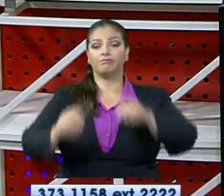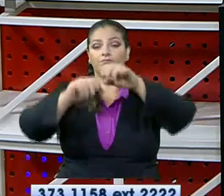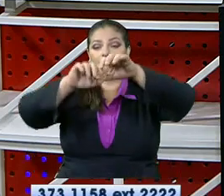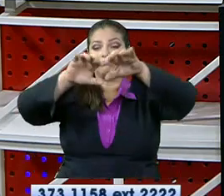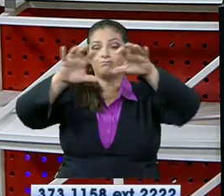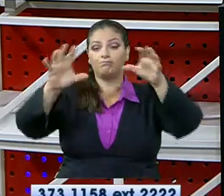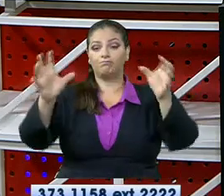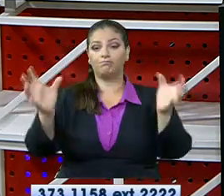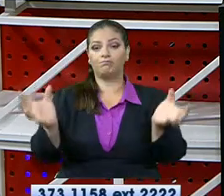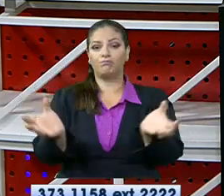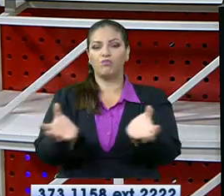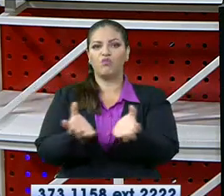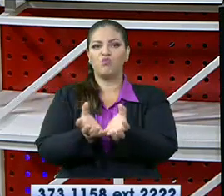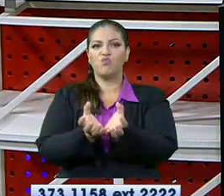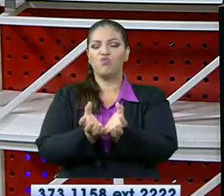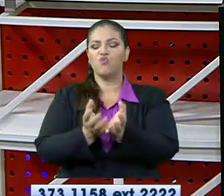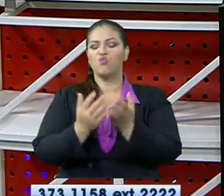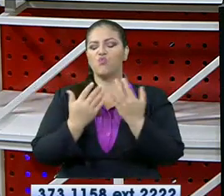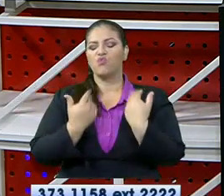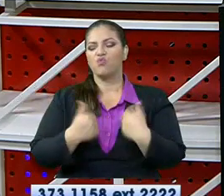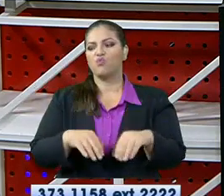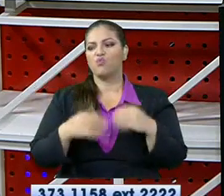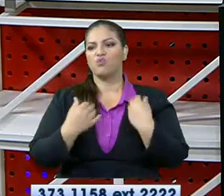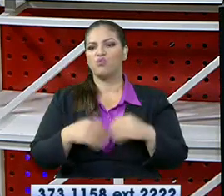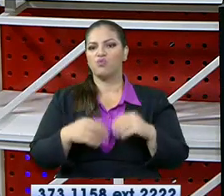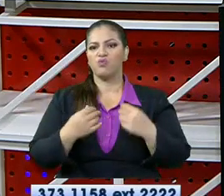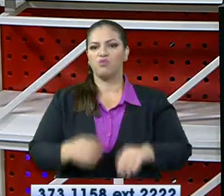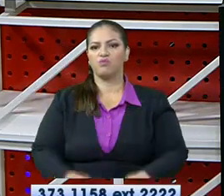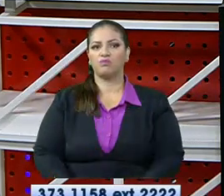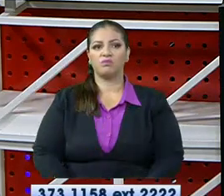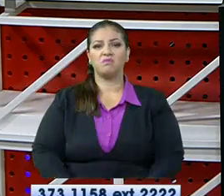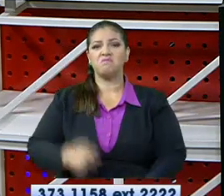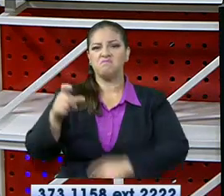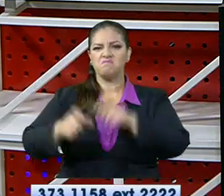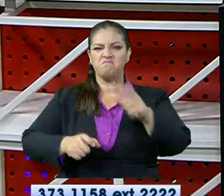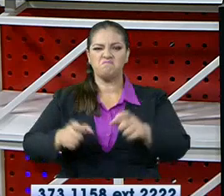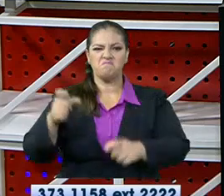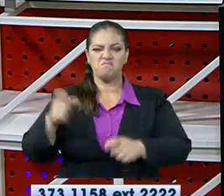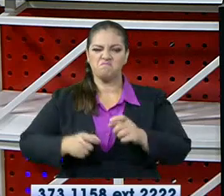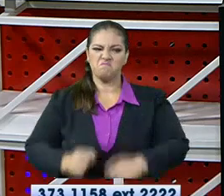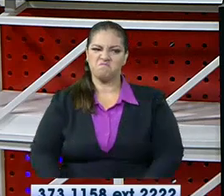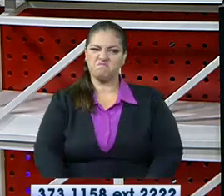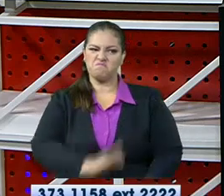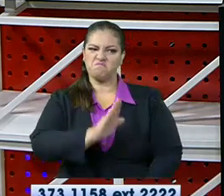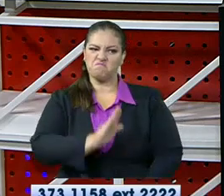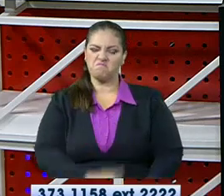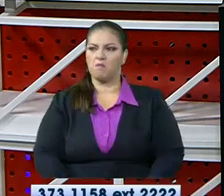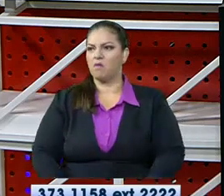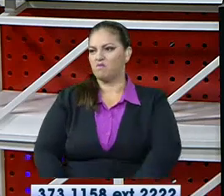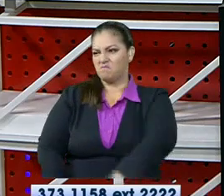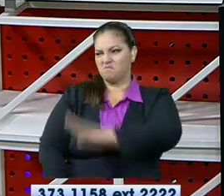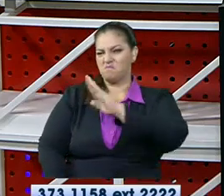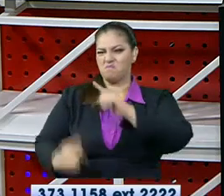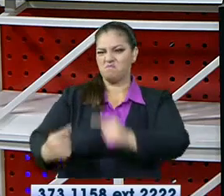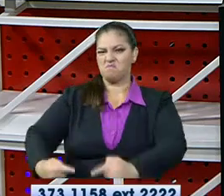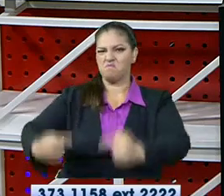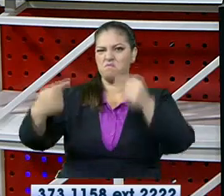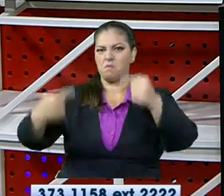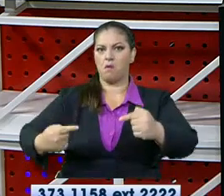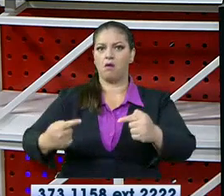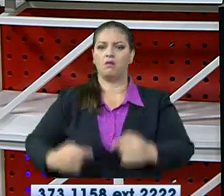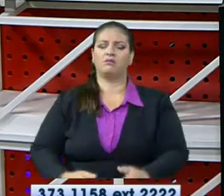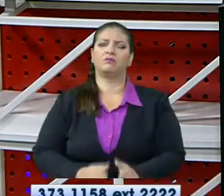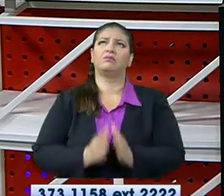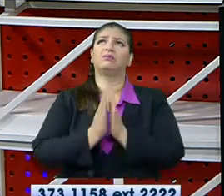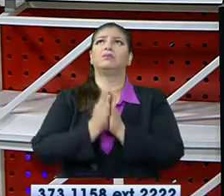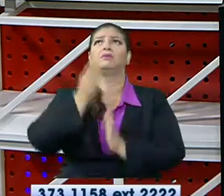protección de Dios. Ya por ahí hay trinos de la amenaza del uno con el otro. Se quieren dar de cocachos y ya sabes que cuando ellos